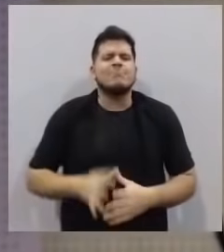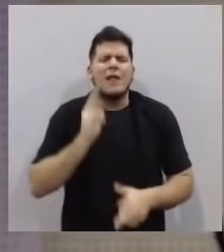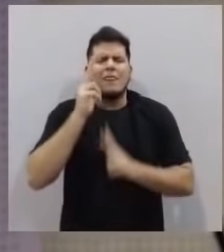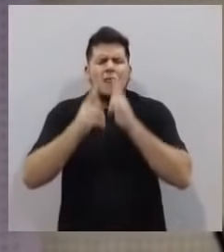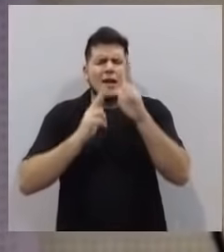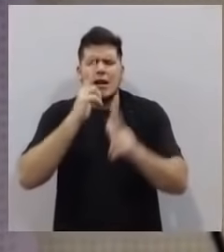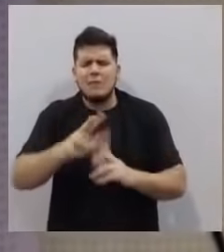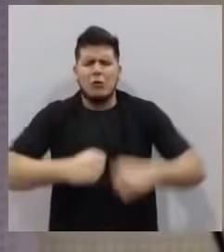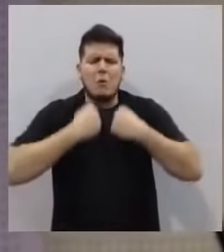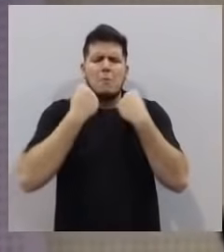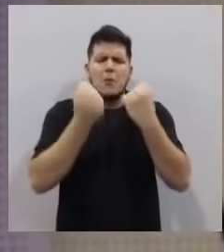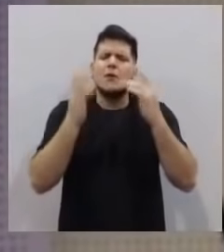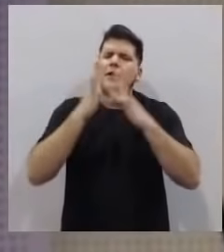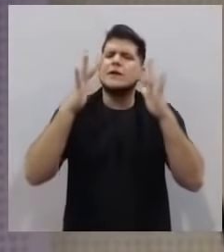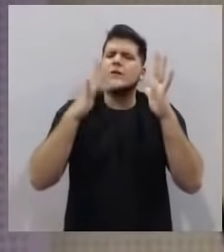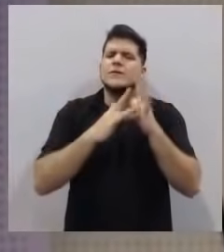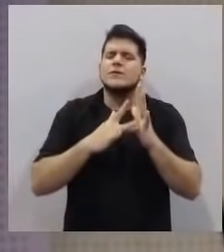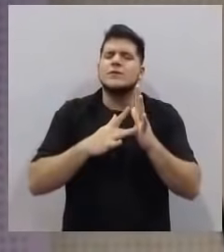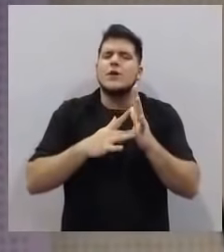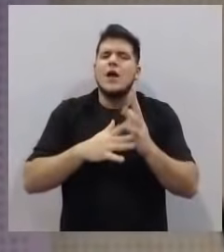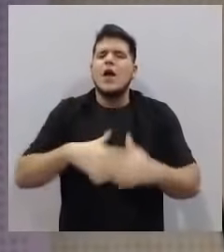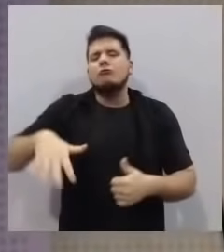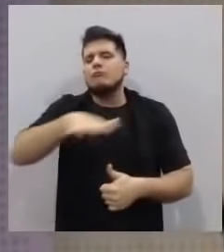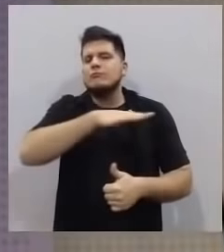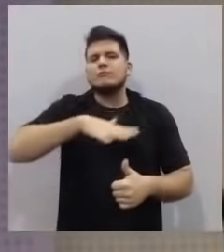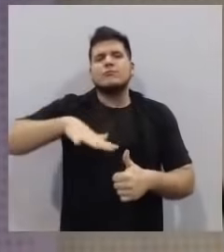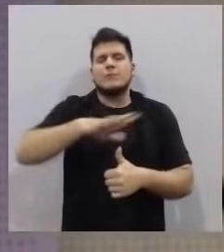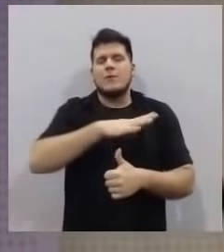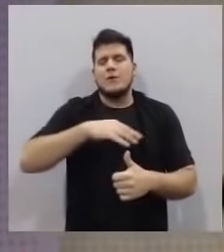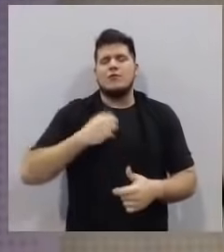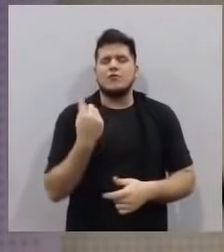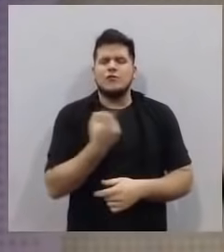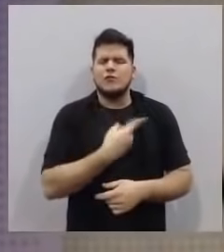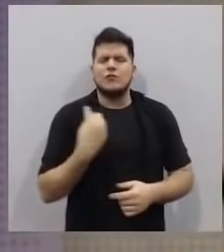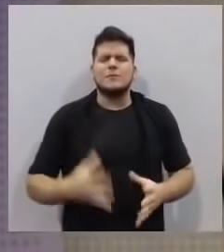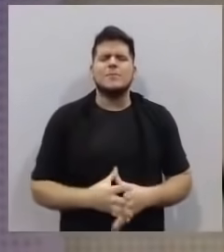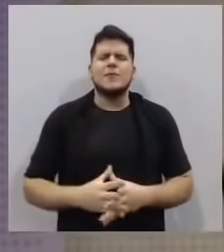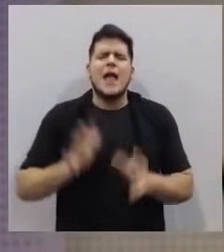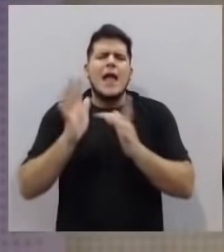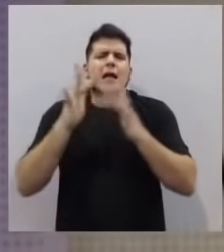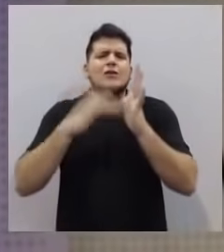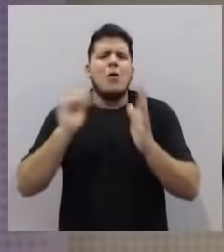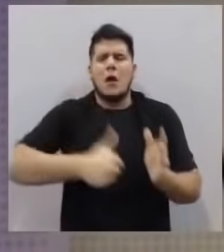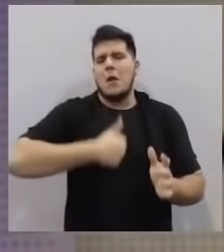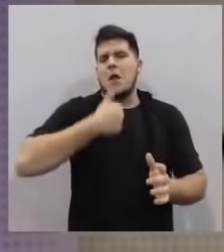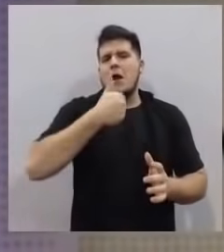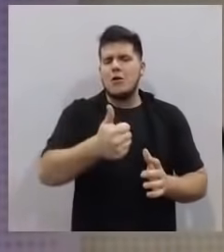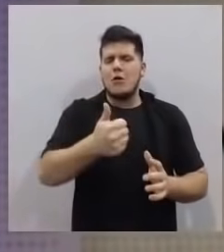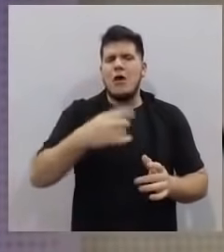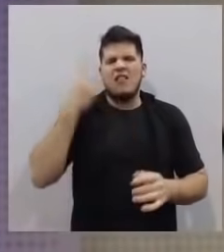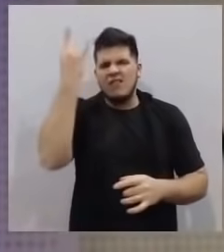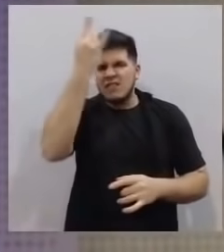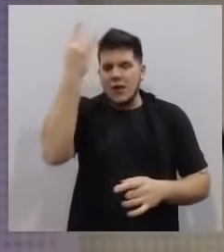poder de ese cristo poderoso vencedor quien venció las tinieblas venció a satanás a